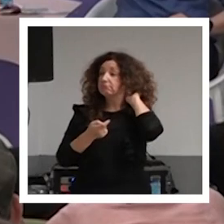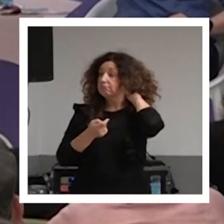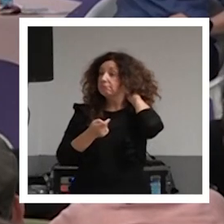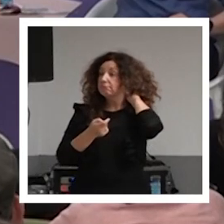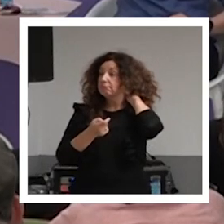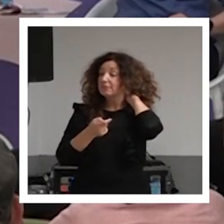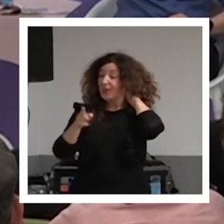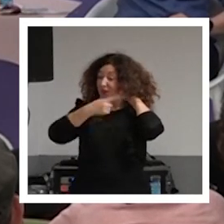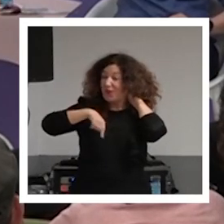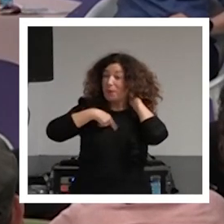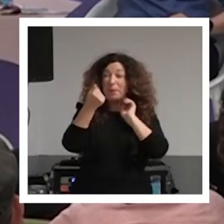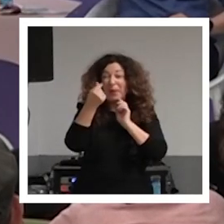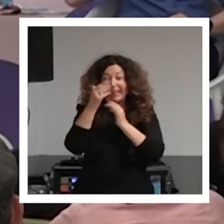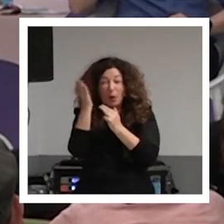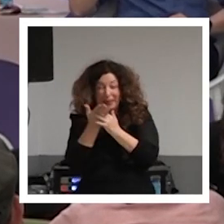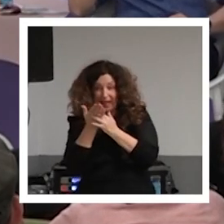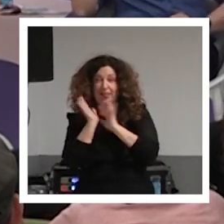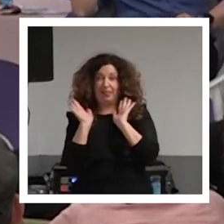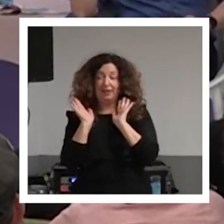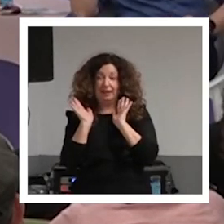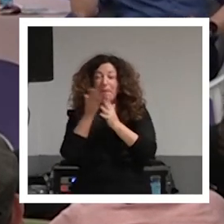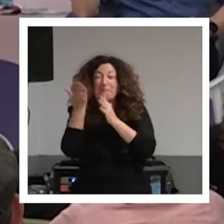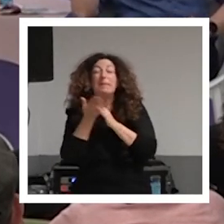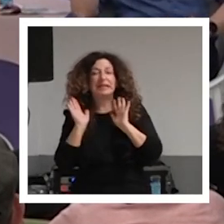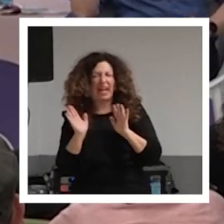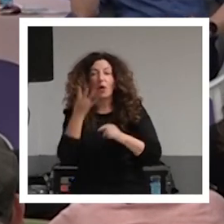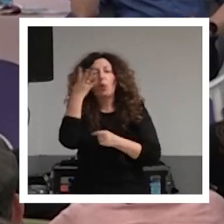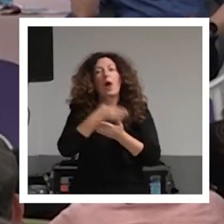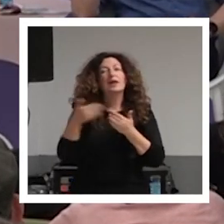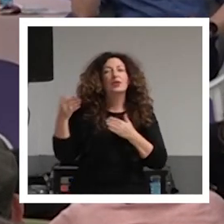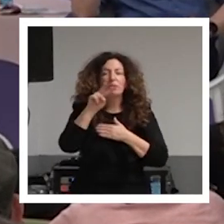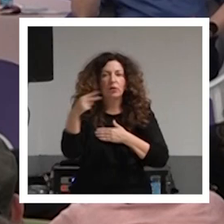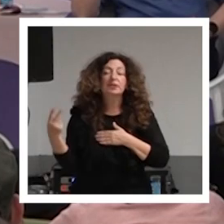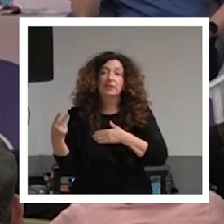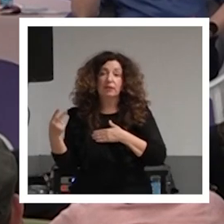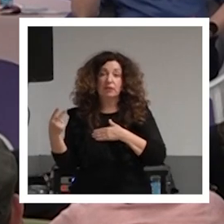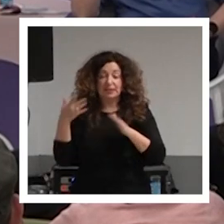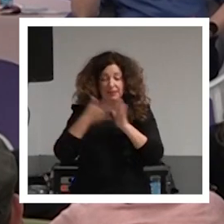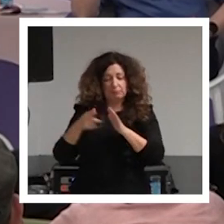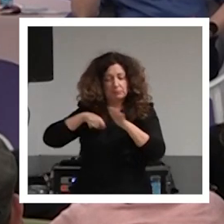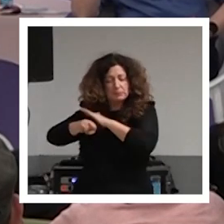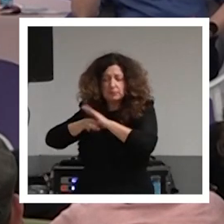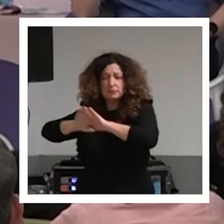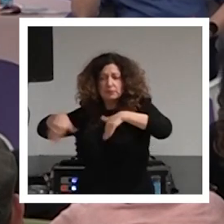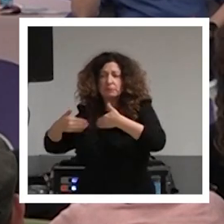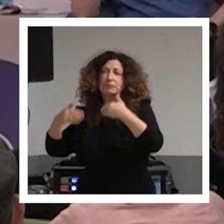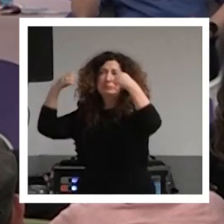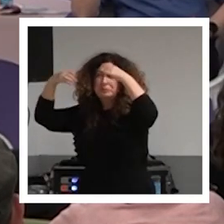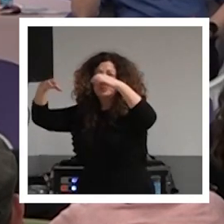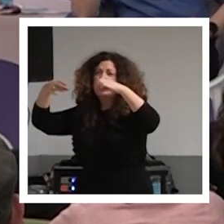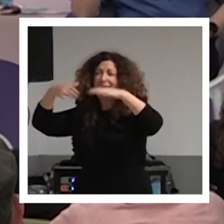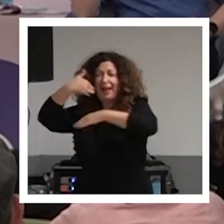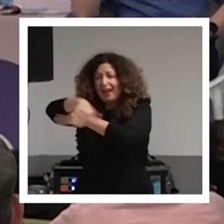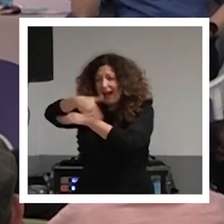nosotros por la mitad de precio por la mitad con 4 millones de euros no solo llevamos todo el mantenimiento del alumbrado público